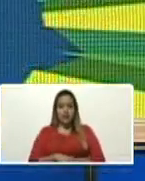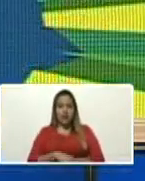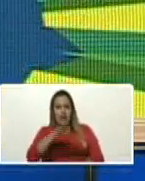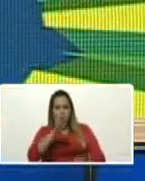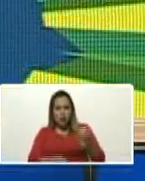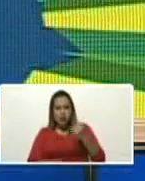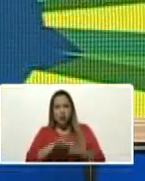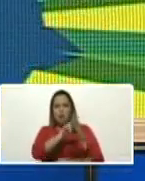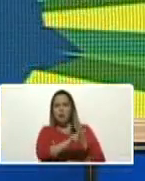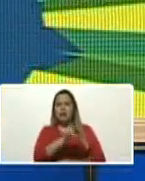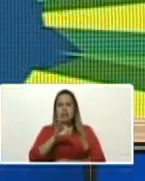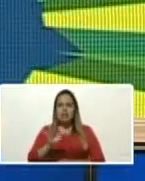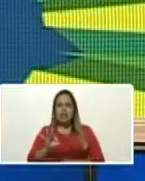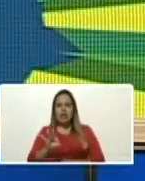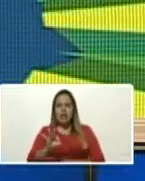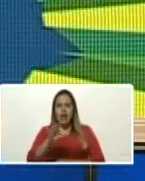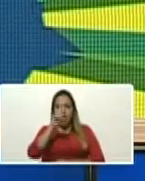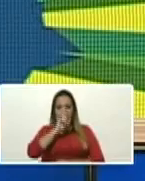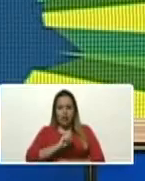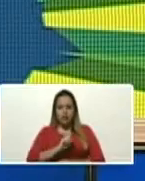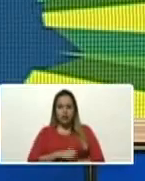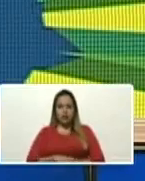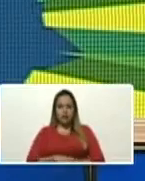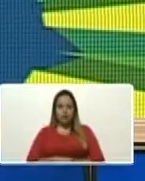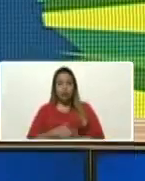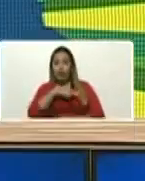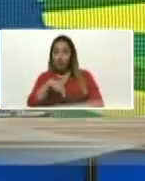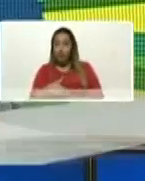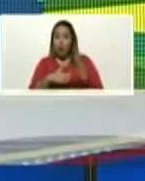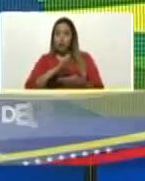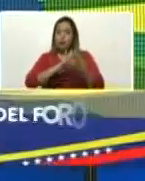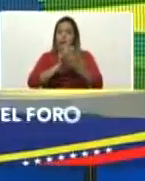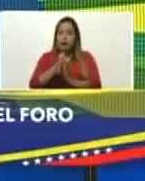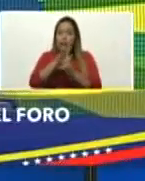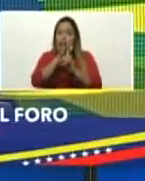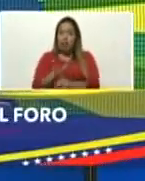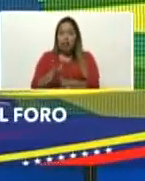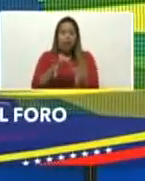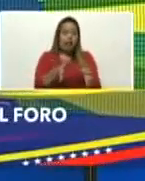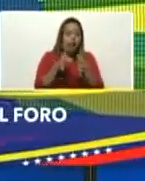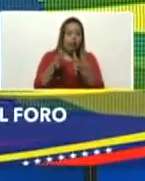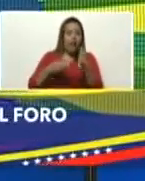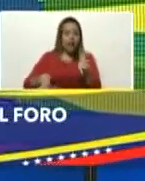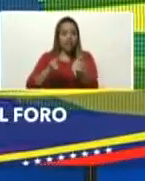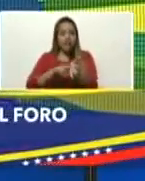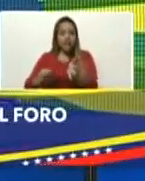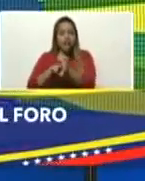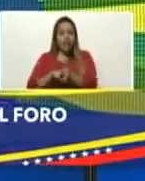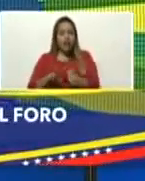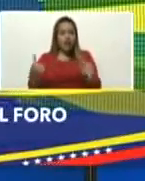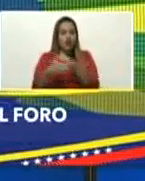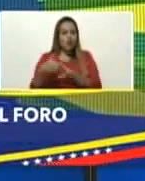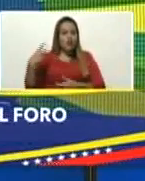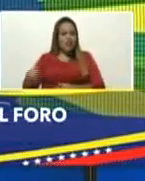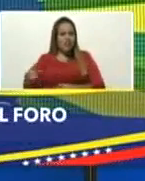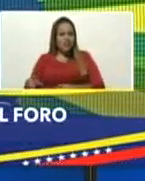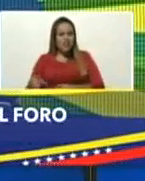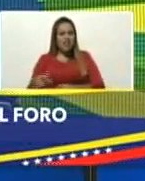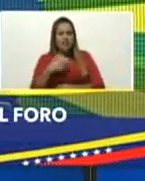últimos 23 años. Las hemos derrotado varias veces a las corrientes neofascistas,